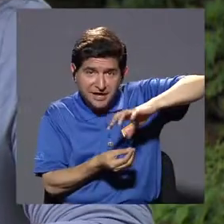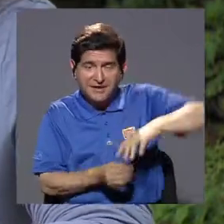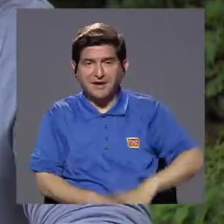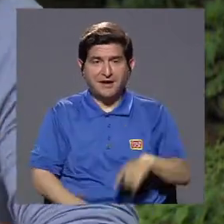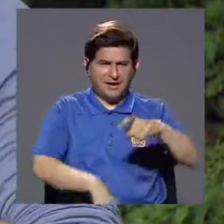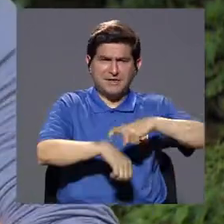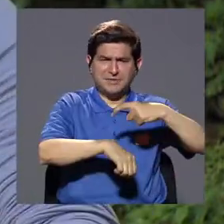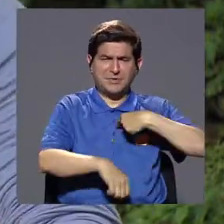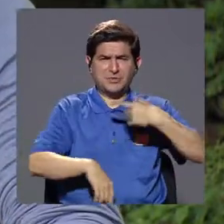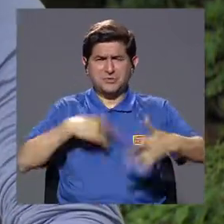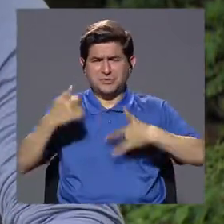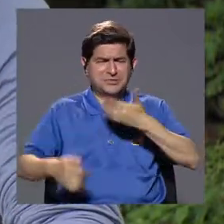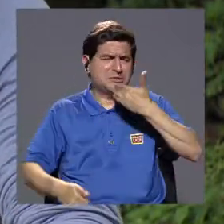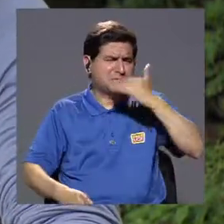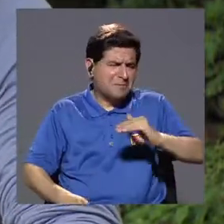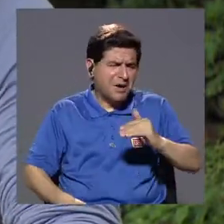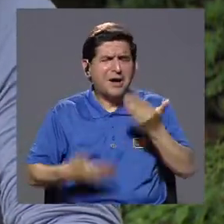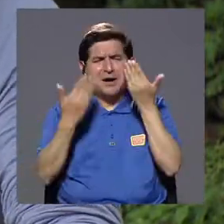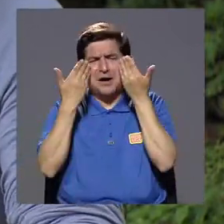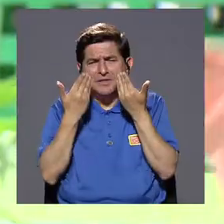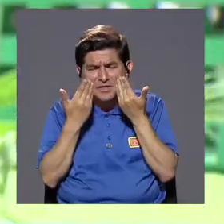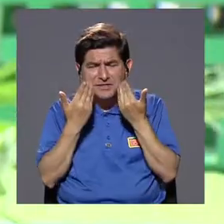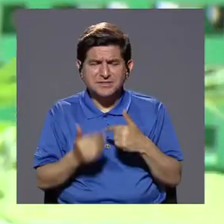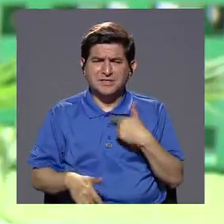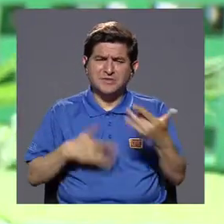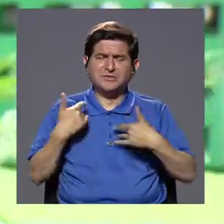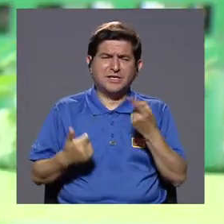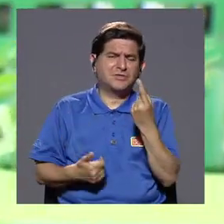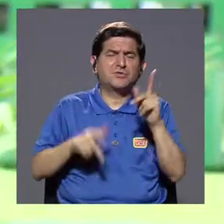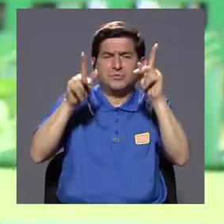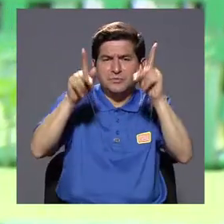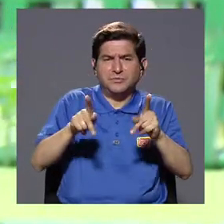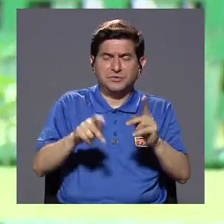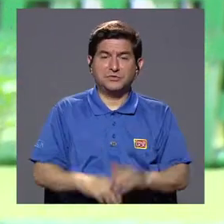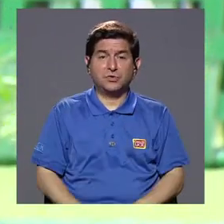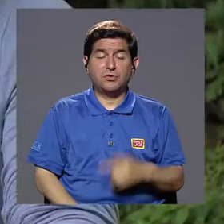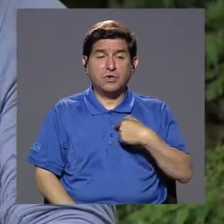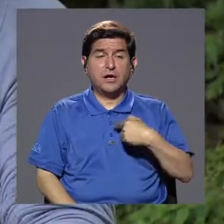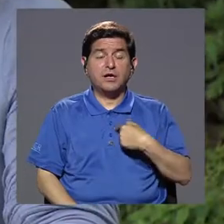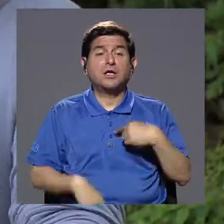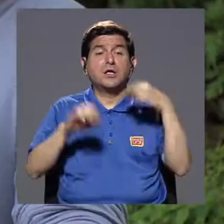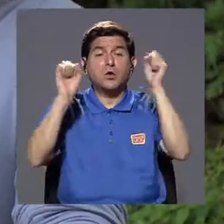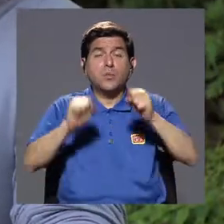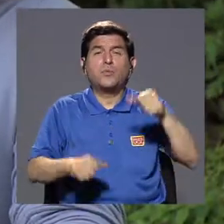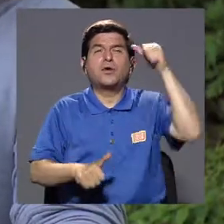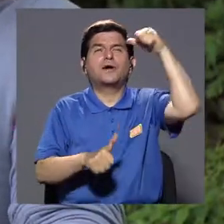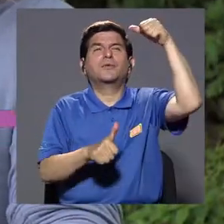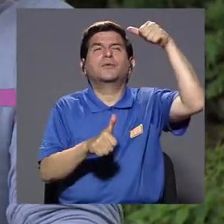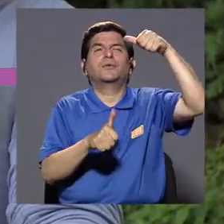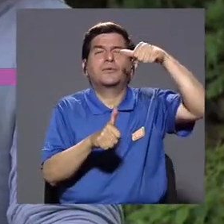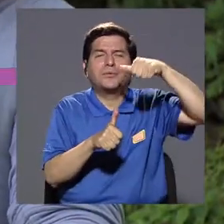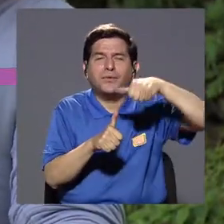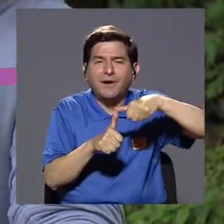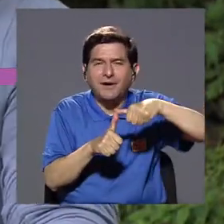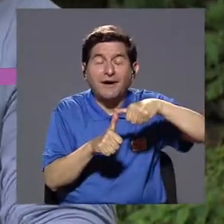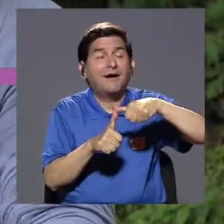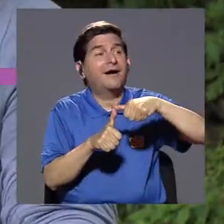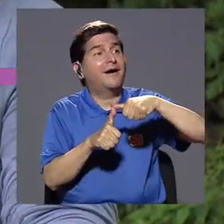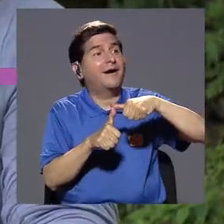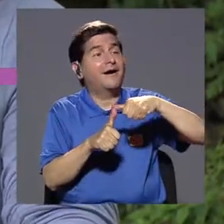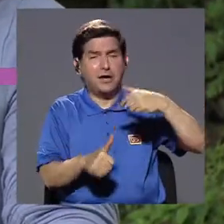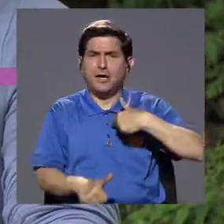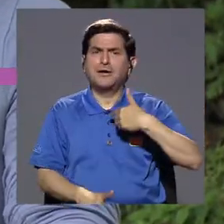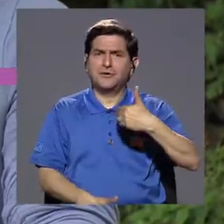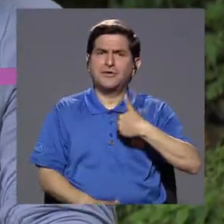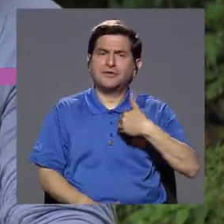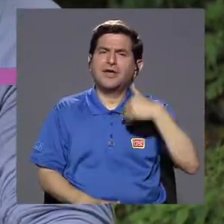siento triste o estoy extrañando una persona no sé poder recurrir tal vez mentalmente a ello tengo este recuerdo que es esta